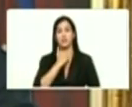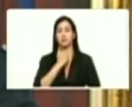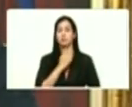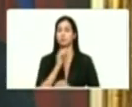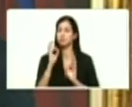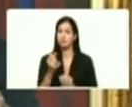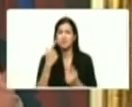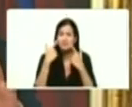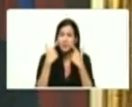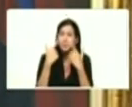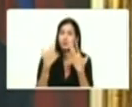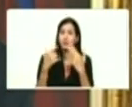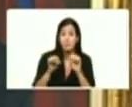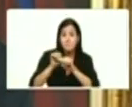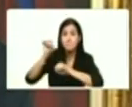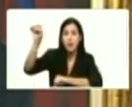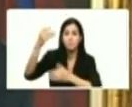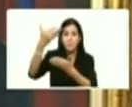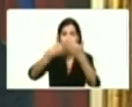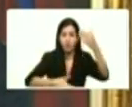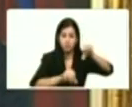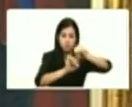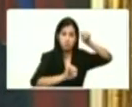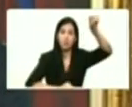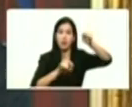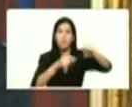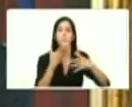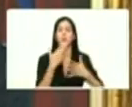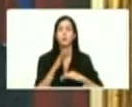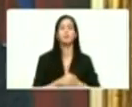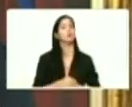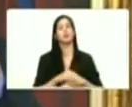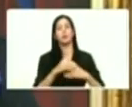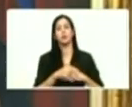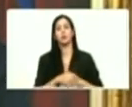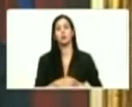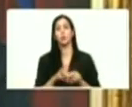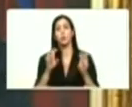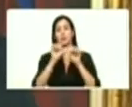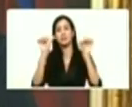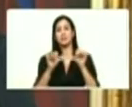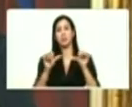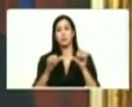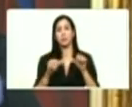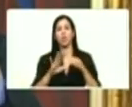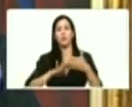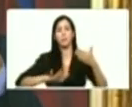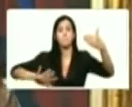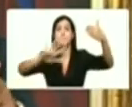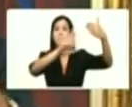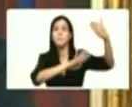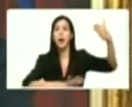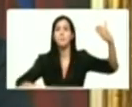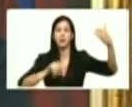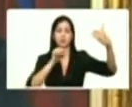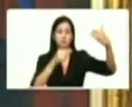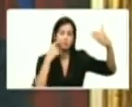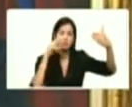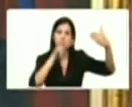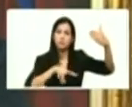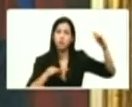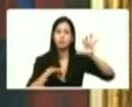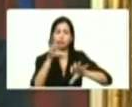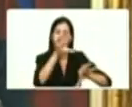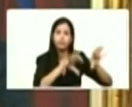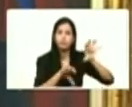compadre con el mapa en el caso del nuevo sistema de fijación de precios el mapa prioridades a proteger RUM